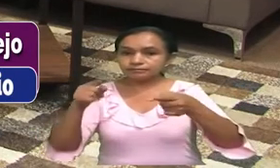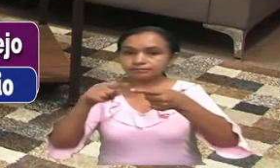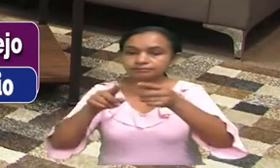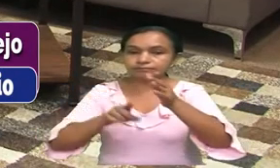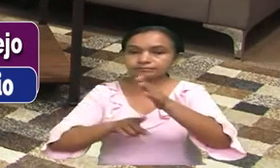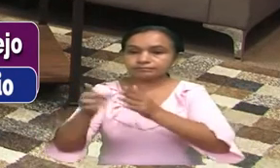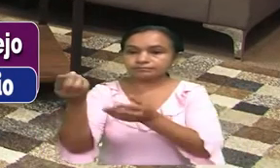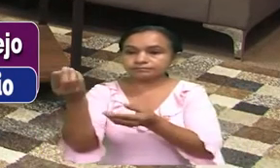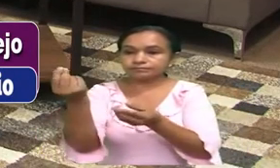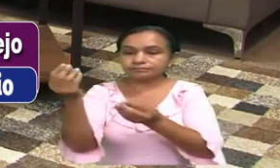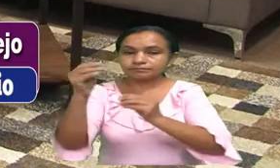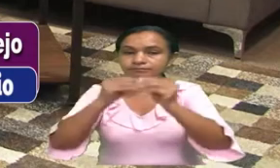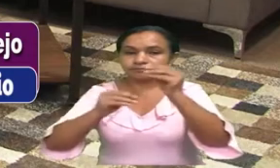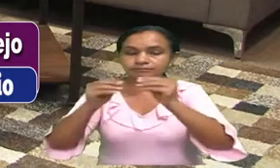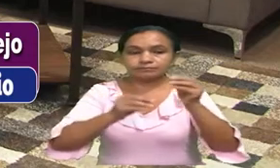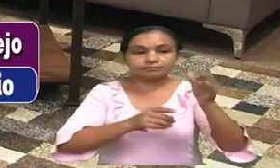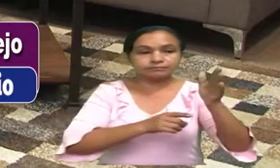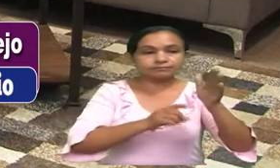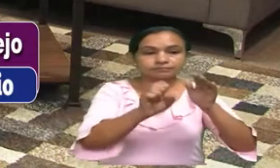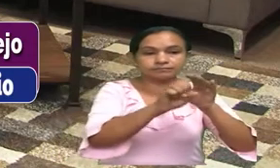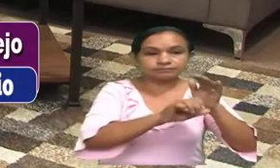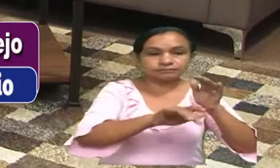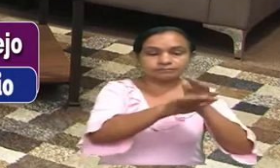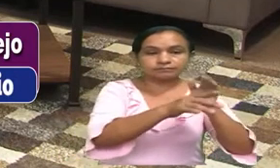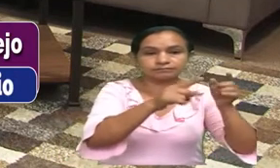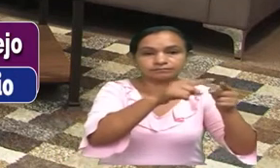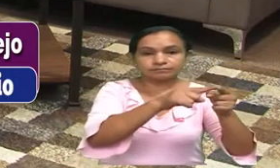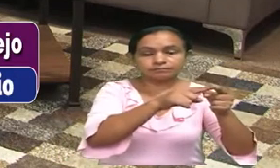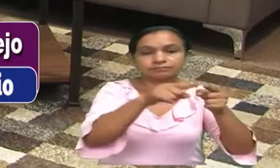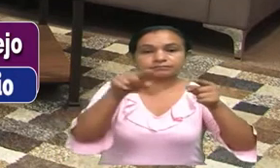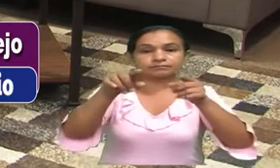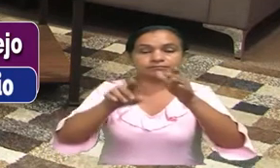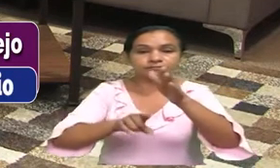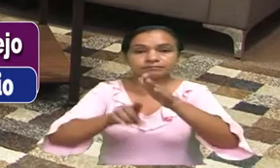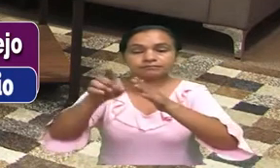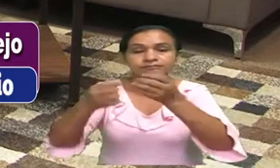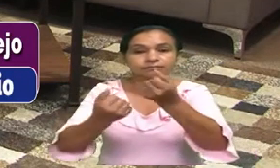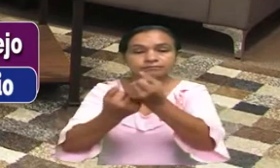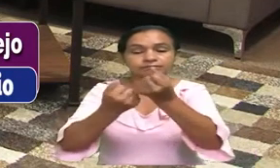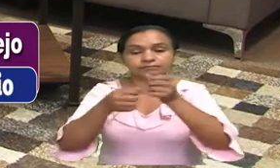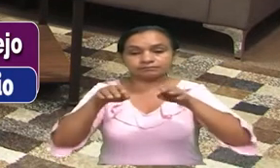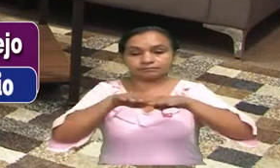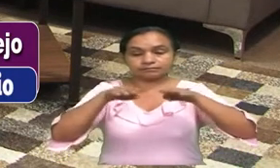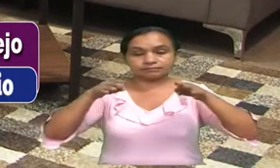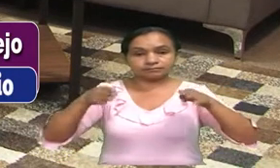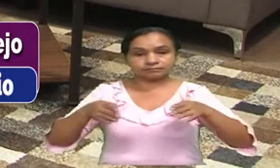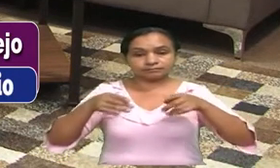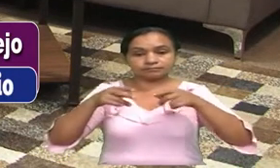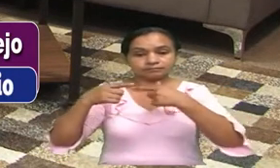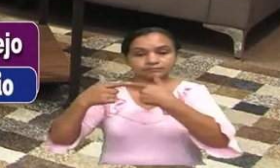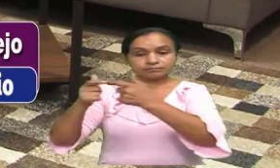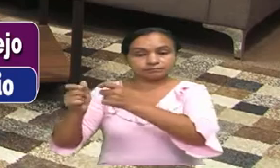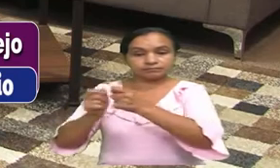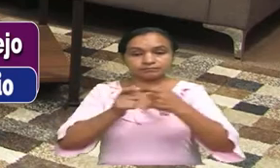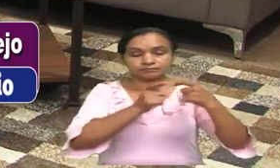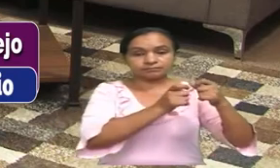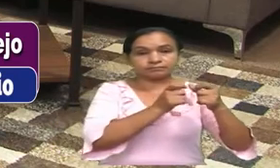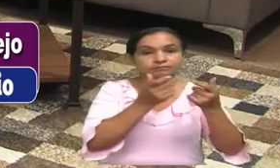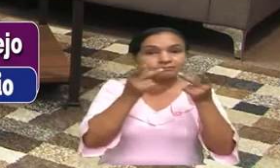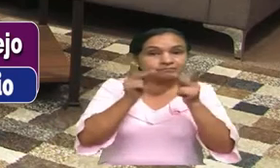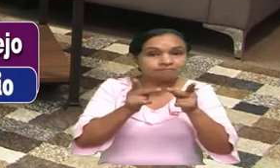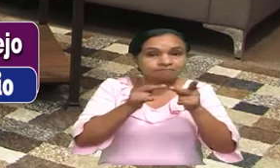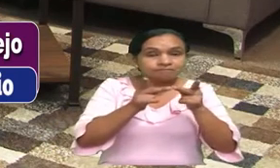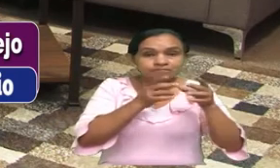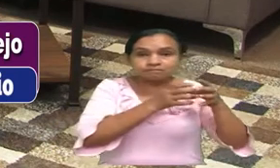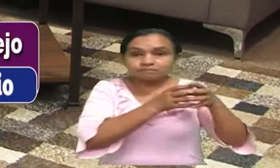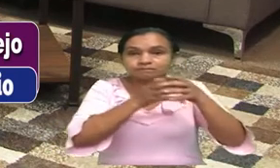desarrollo económico, la mesa de bienestar social, la mesa de desarrollo sostenible y la mesa de migración. Entonces,